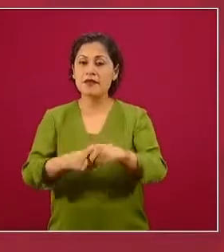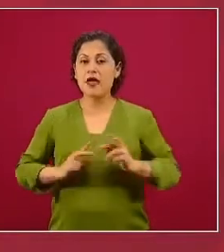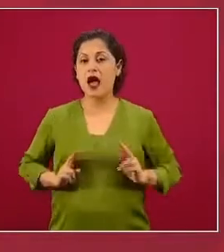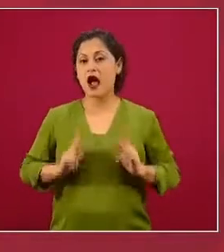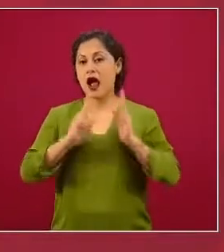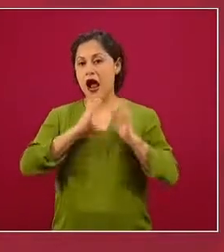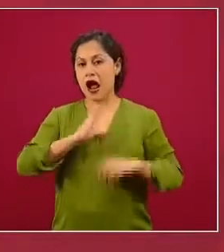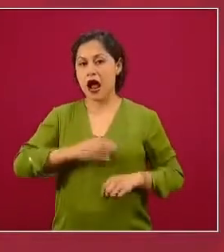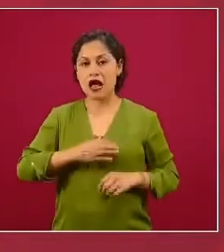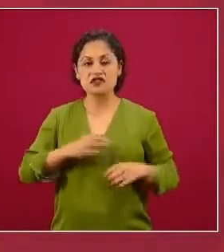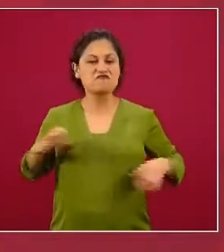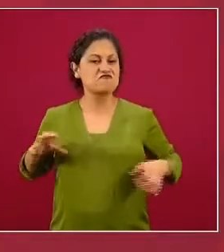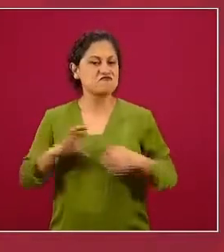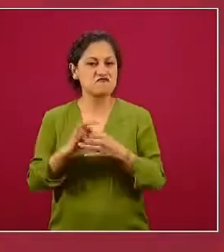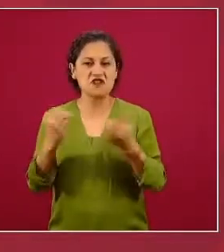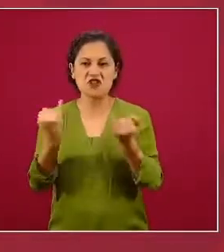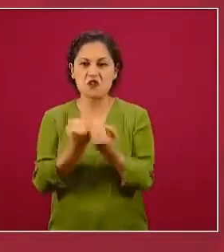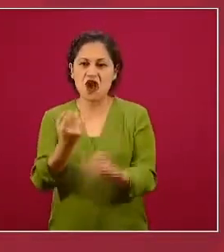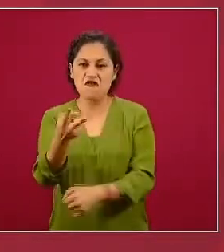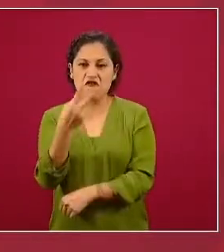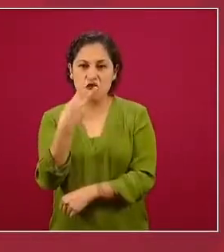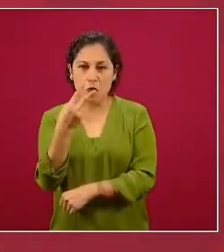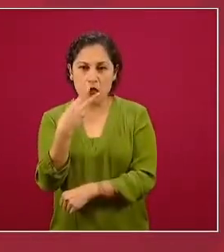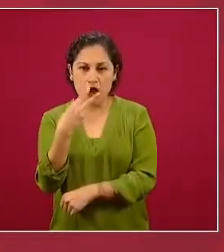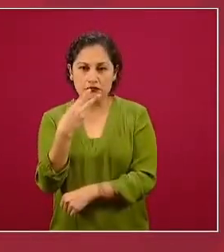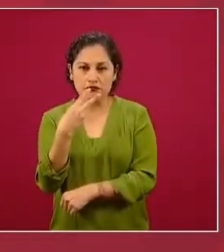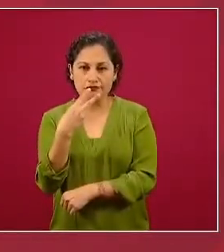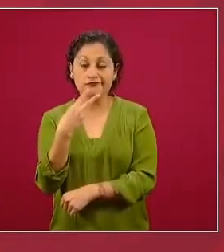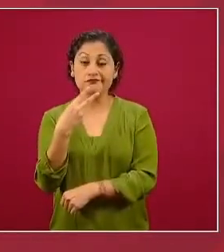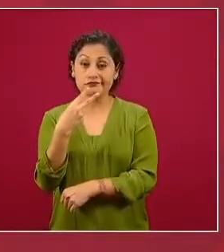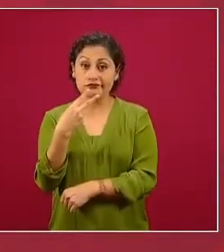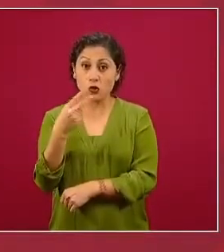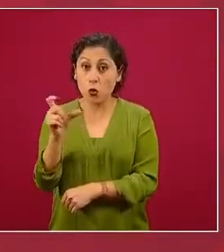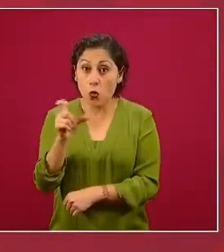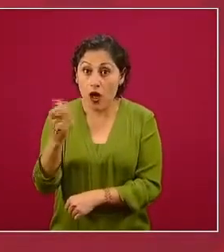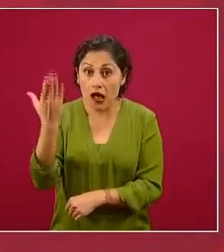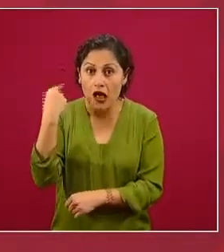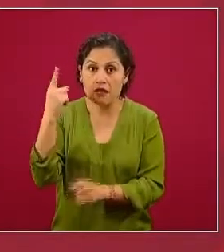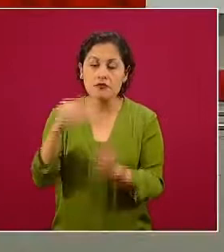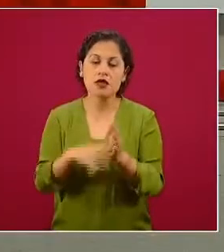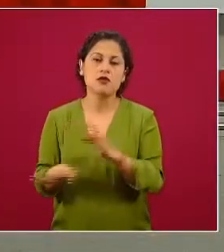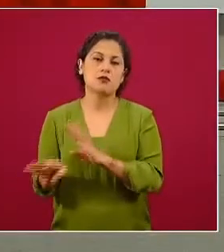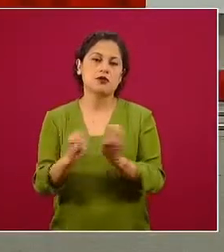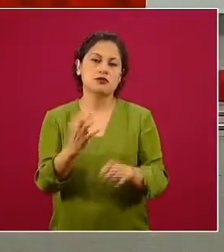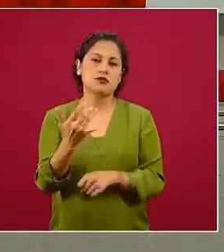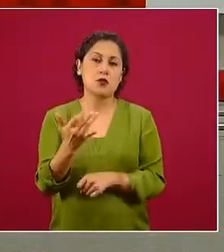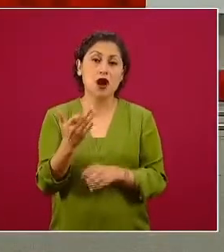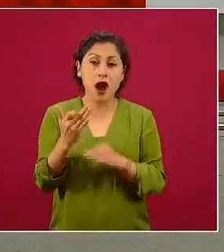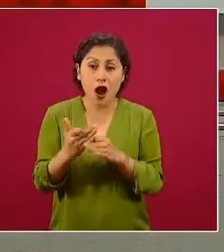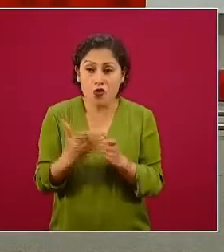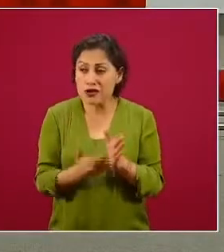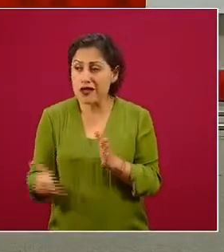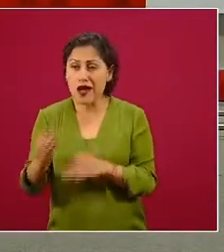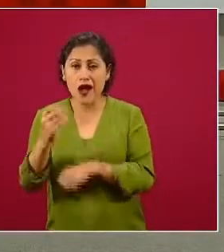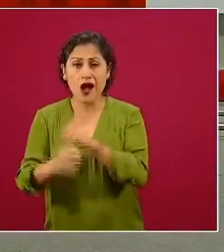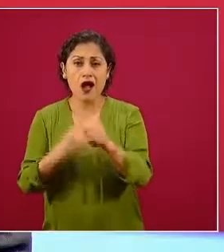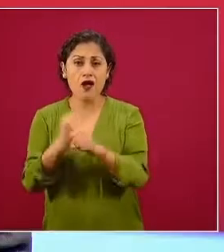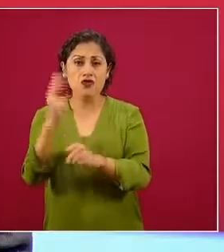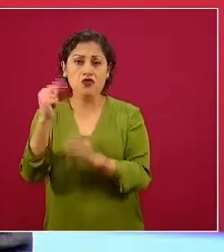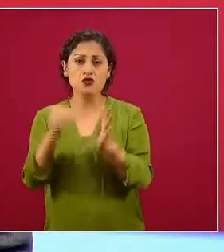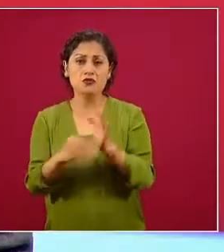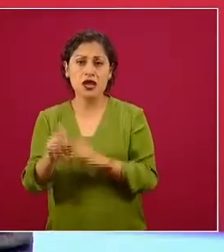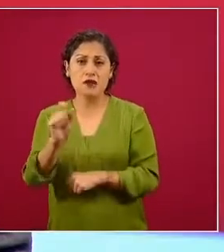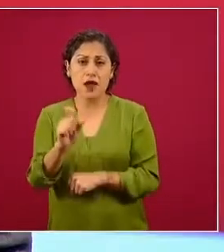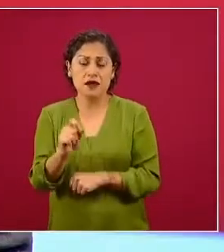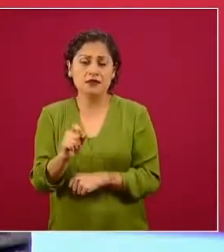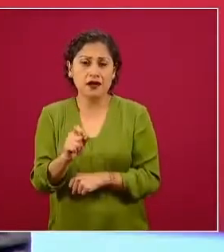Desde 1950 y tantos, estamos en 2020, la evidencia es abrumadora,